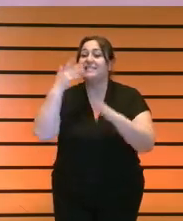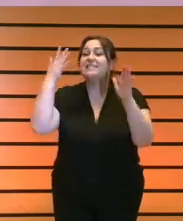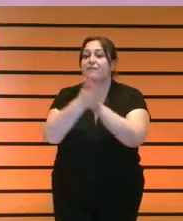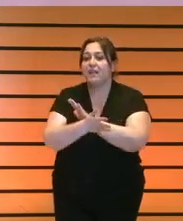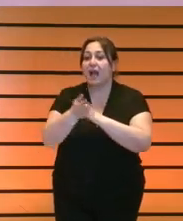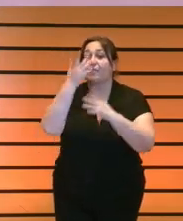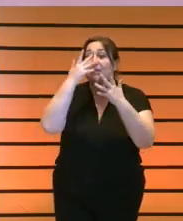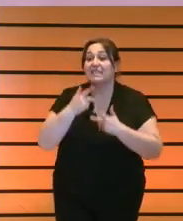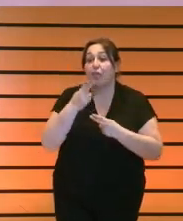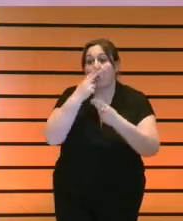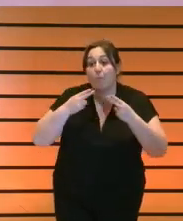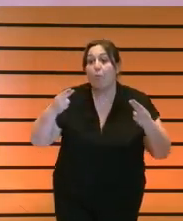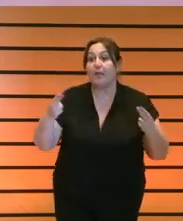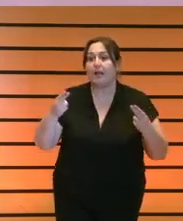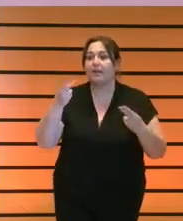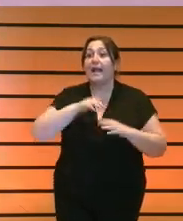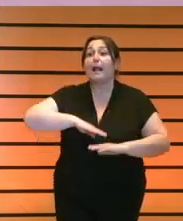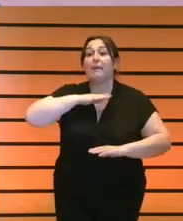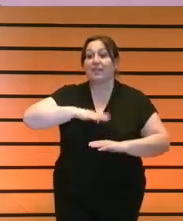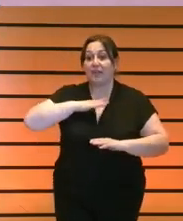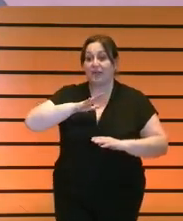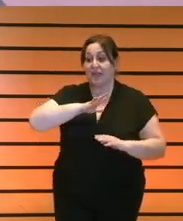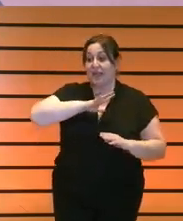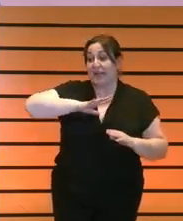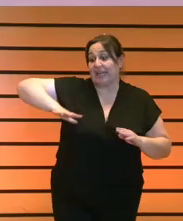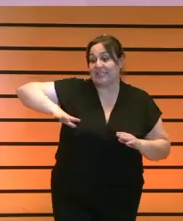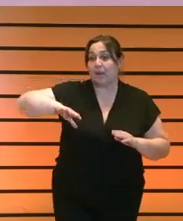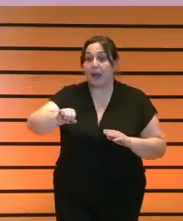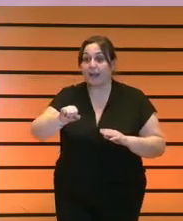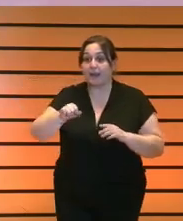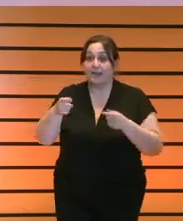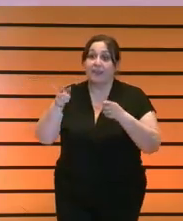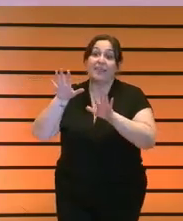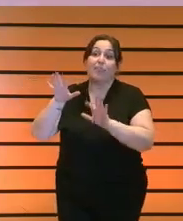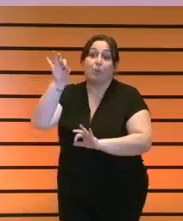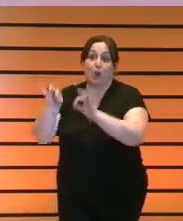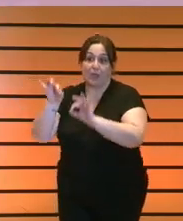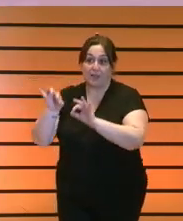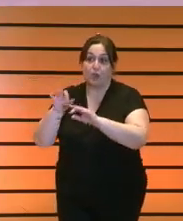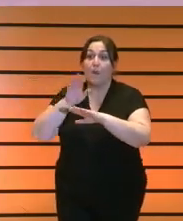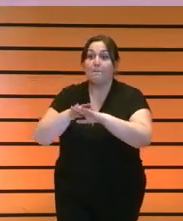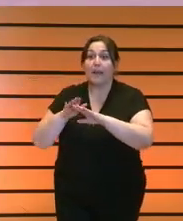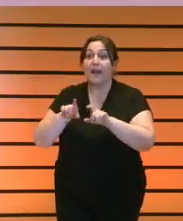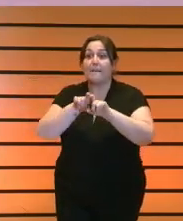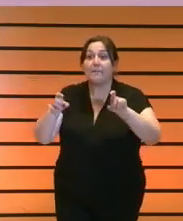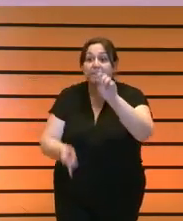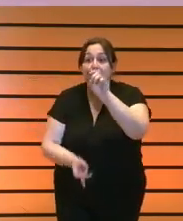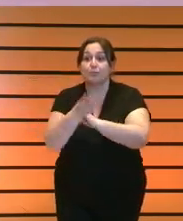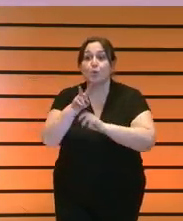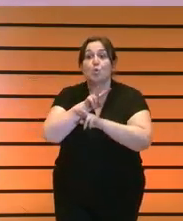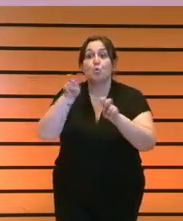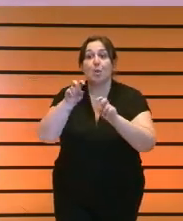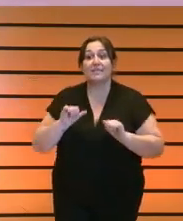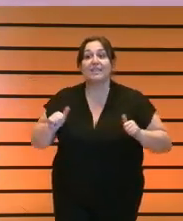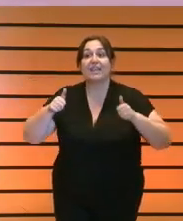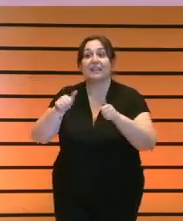capacidad de reservar el mercado a empresas de inserción o a centros especiales de empleo de iniciativa social, que son ambas entidades